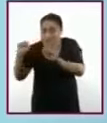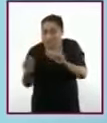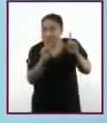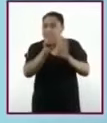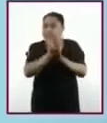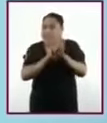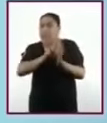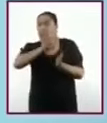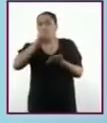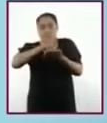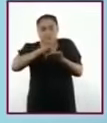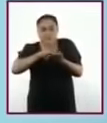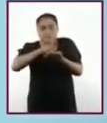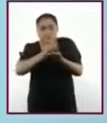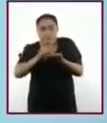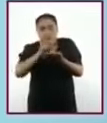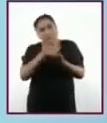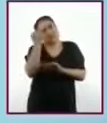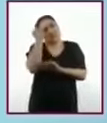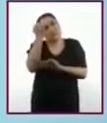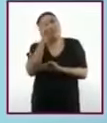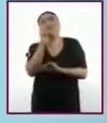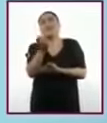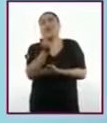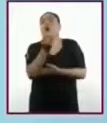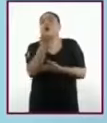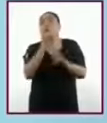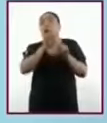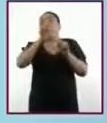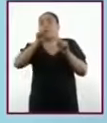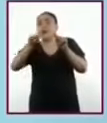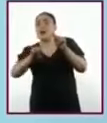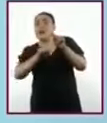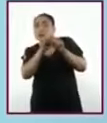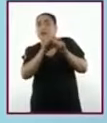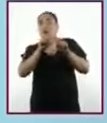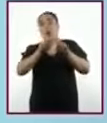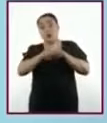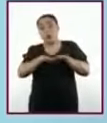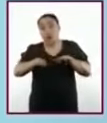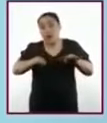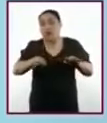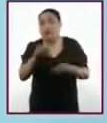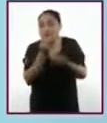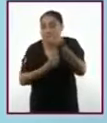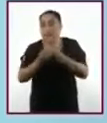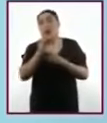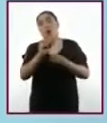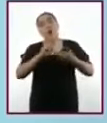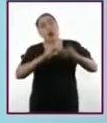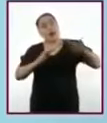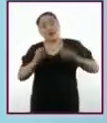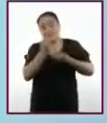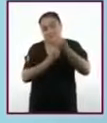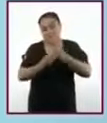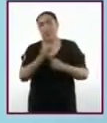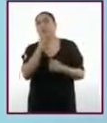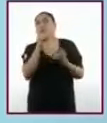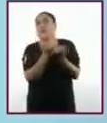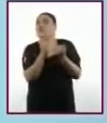ideas acerca de la diferencia entre cadena alimenticia y red alimenticia como relaciones alimenticias, y de las características